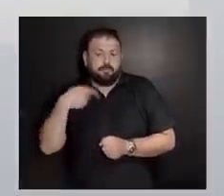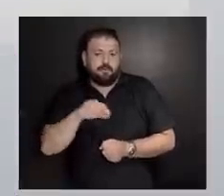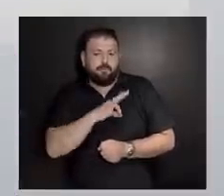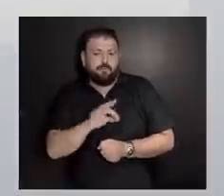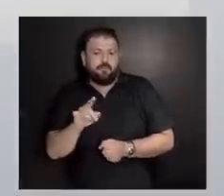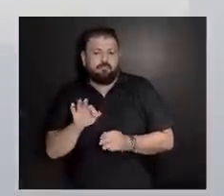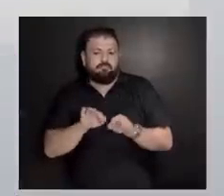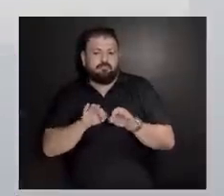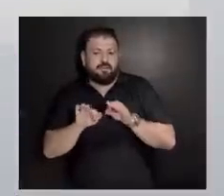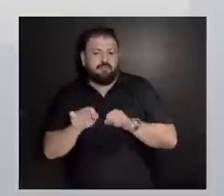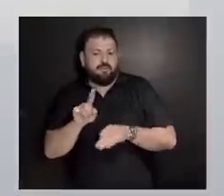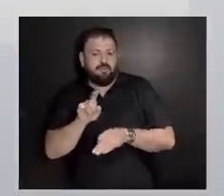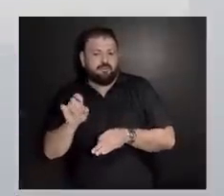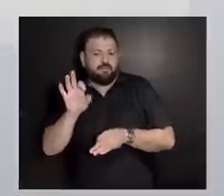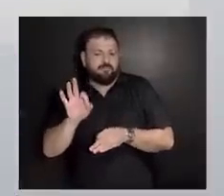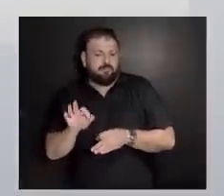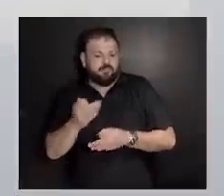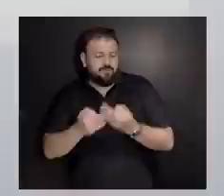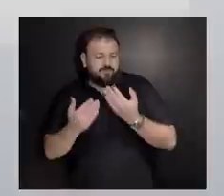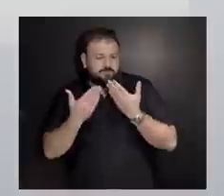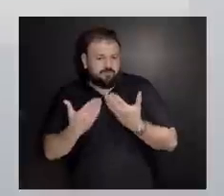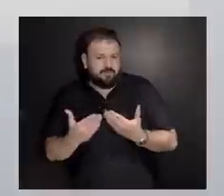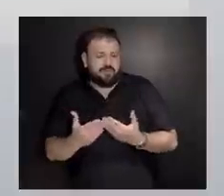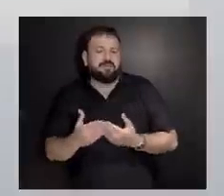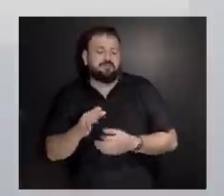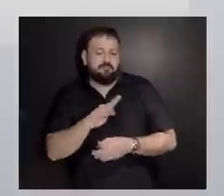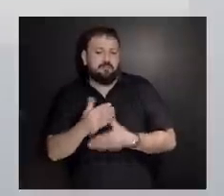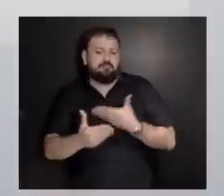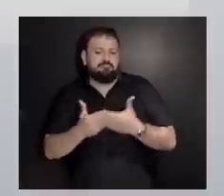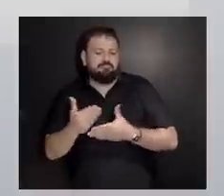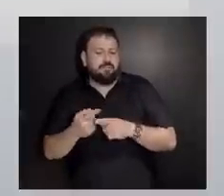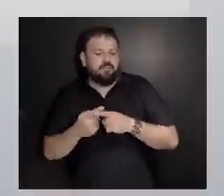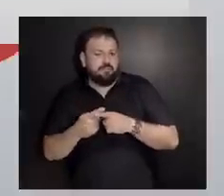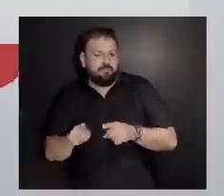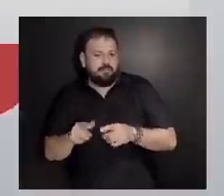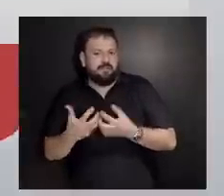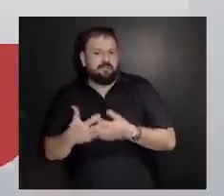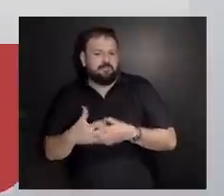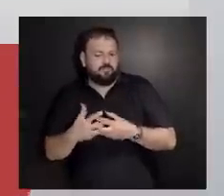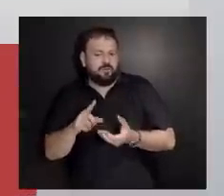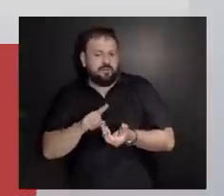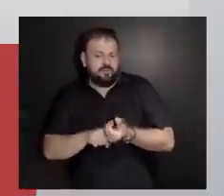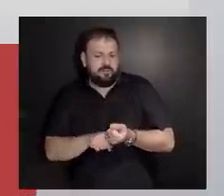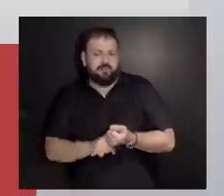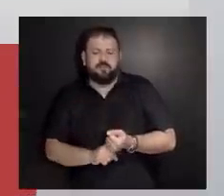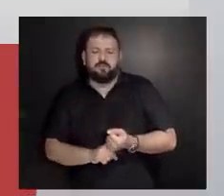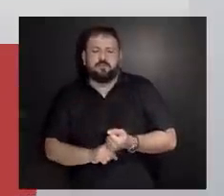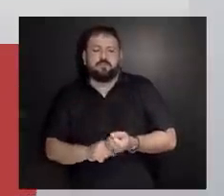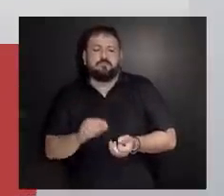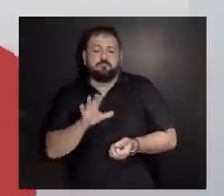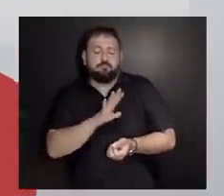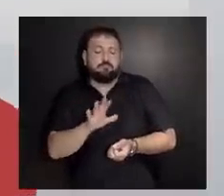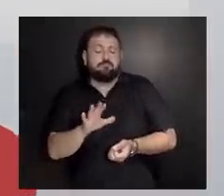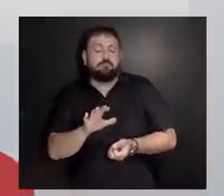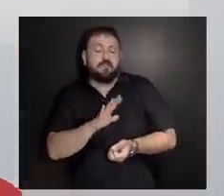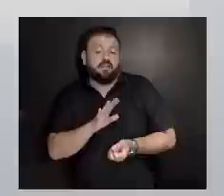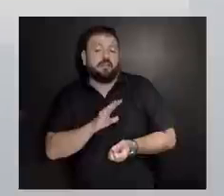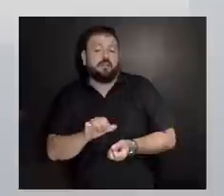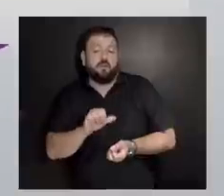estas hormonas o este metabolismo se va a ver alterado. Y también otra condición es que normalmente suele